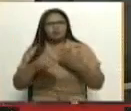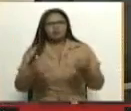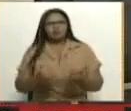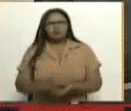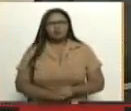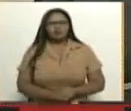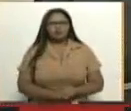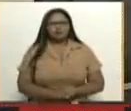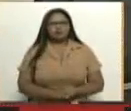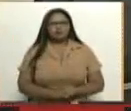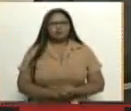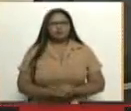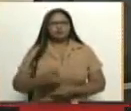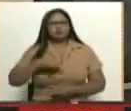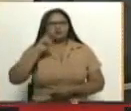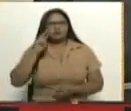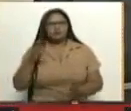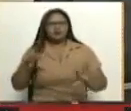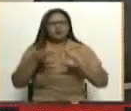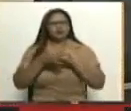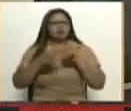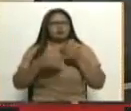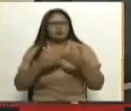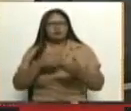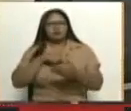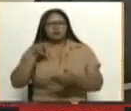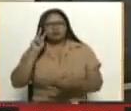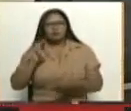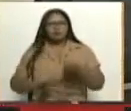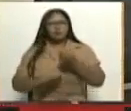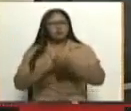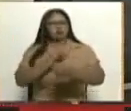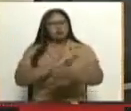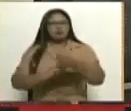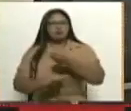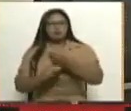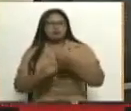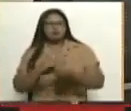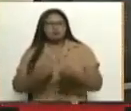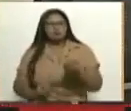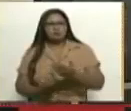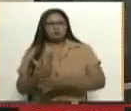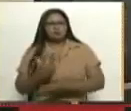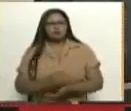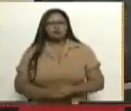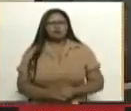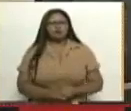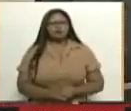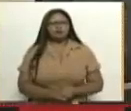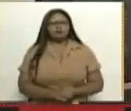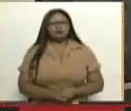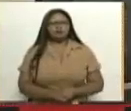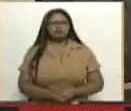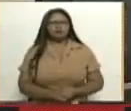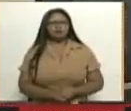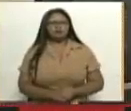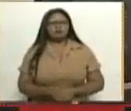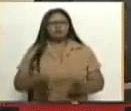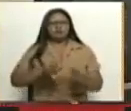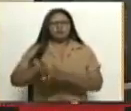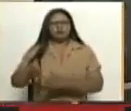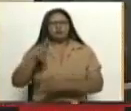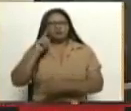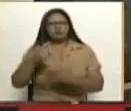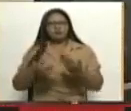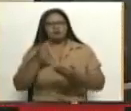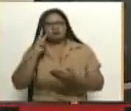ya esa alianza hacia estas potencias emergentes, a este nuevo mundo, y deja a un lado a lo que en